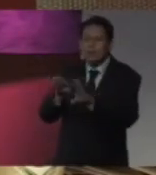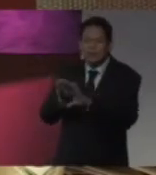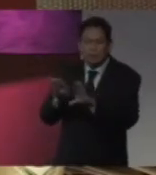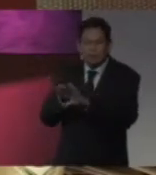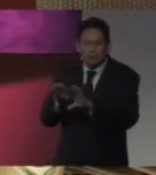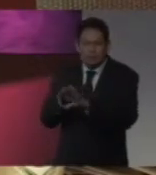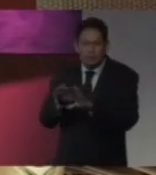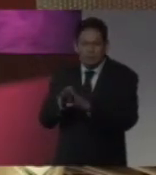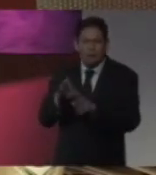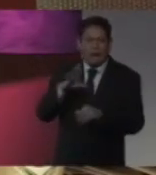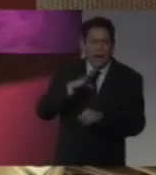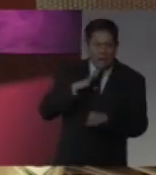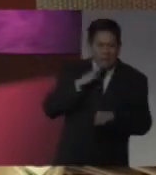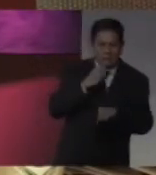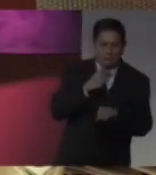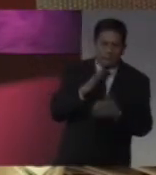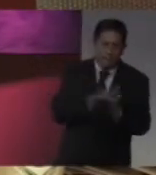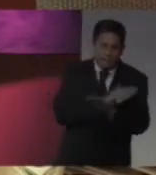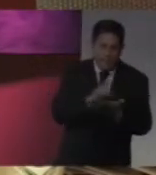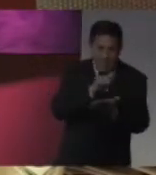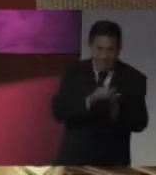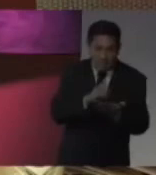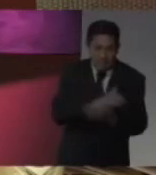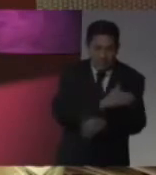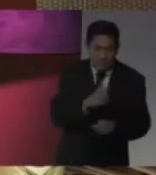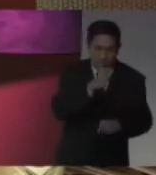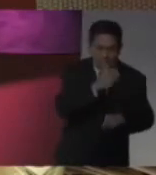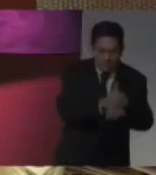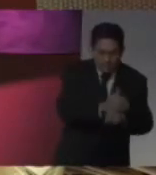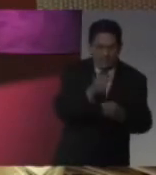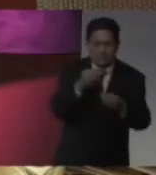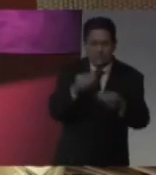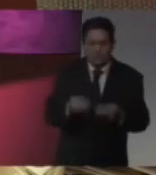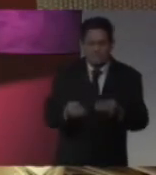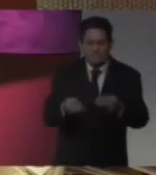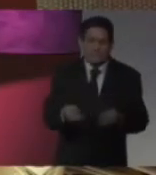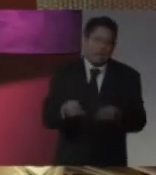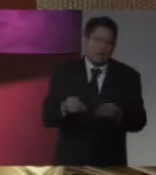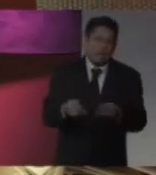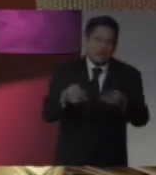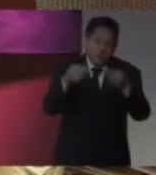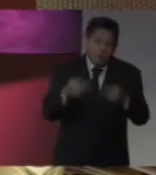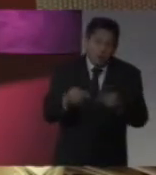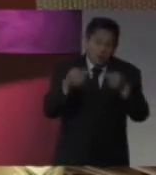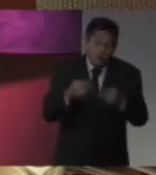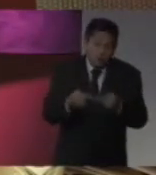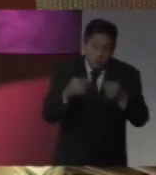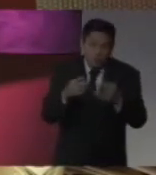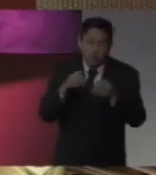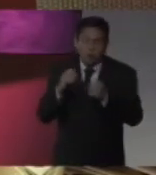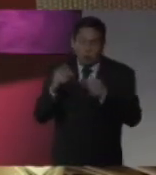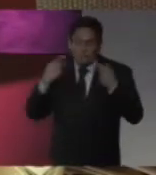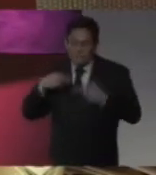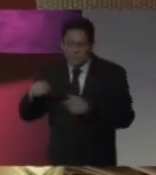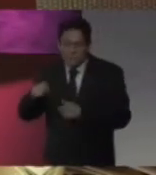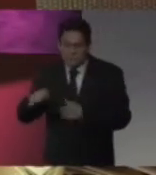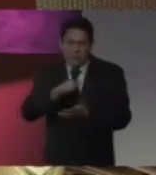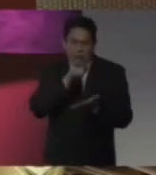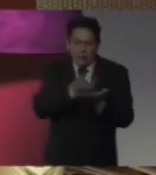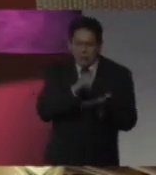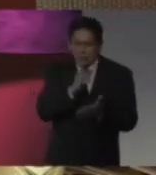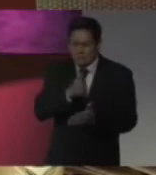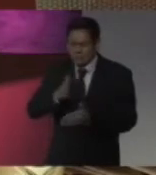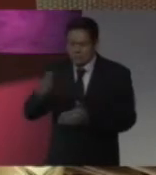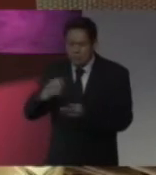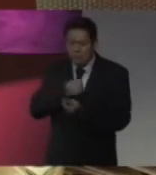lo penal, lo civil y lo mercantil. Digamos, esa división en primera no existe. Por lo tanto, no podemos hablar ni de un derecho penal, ni de un derecho